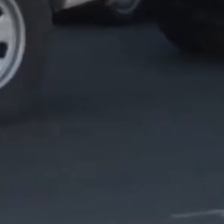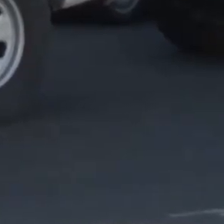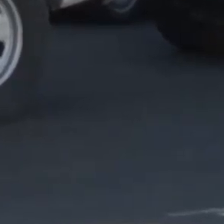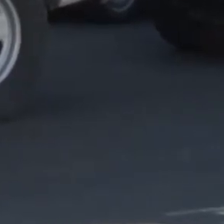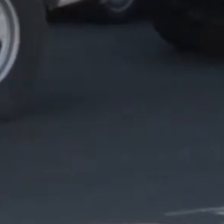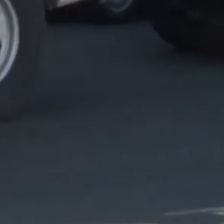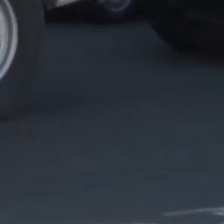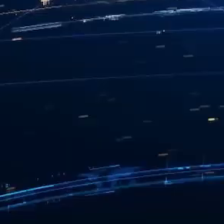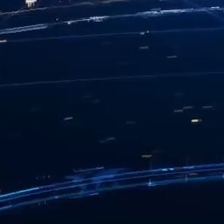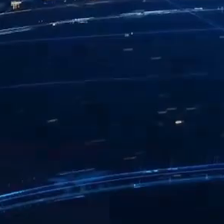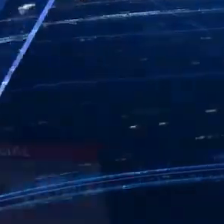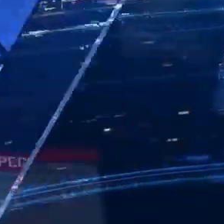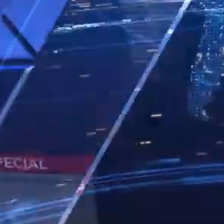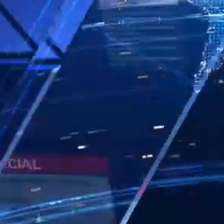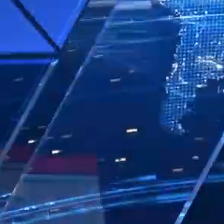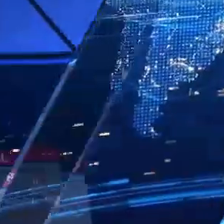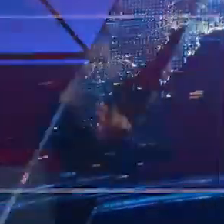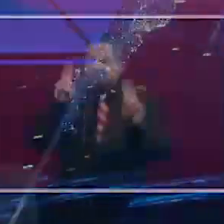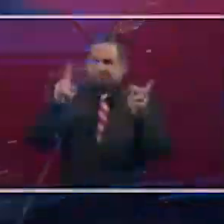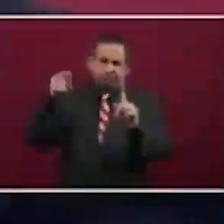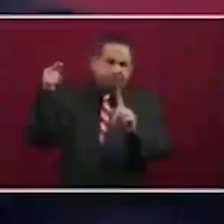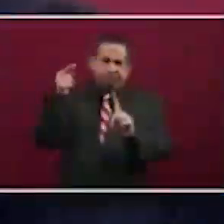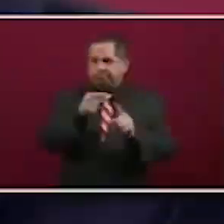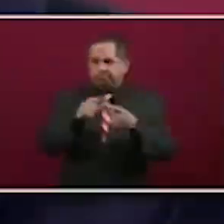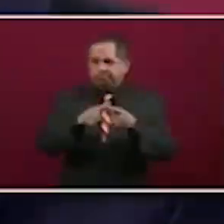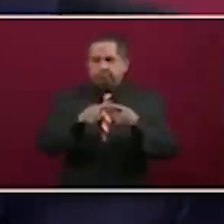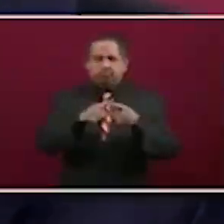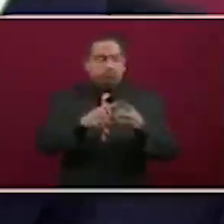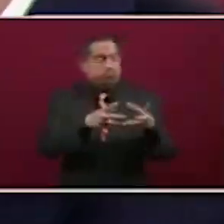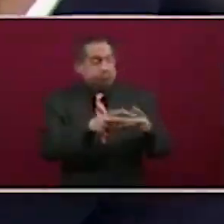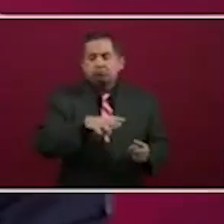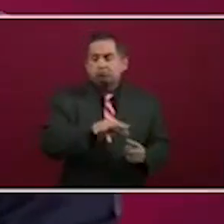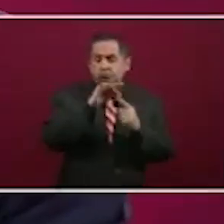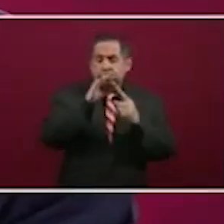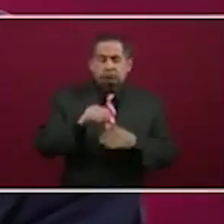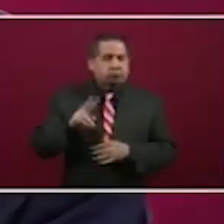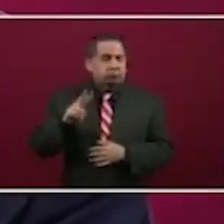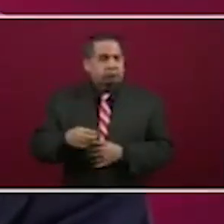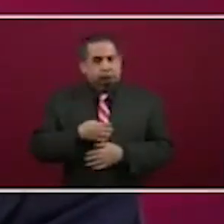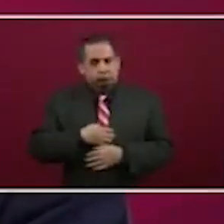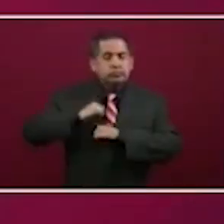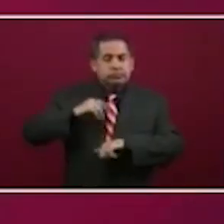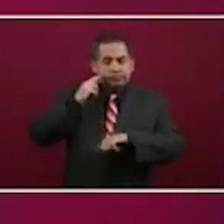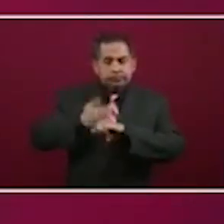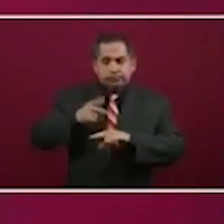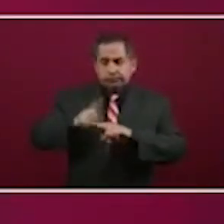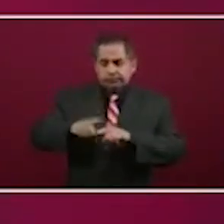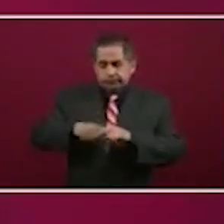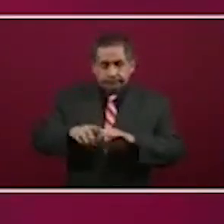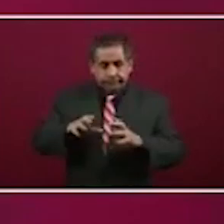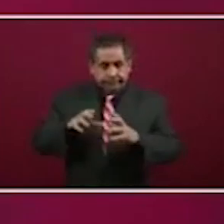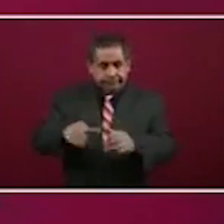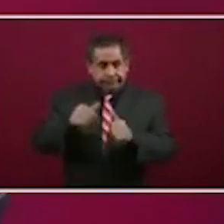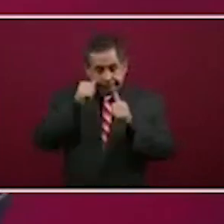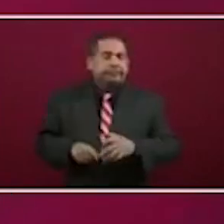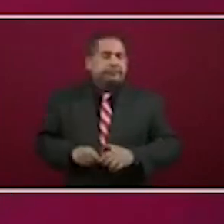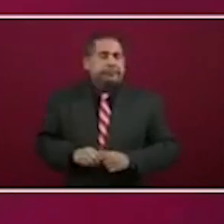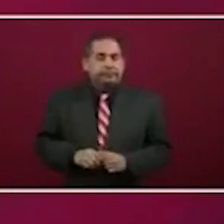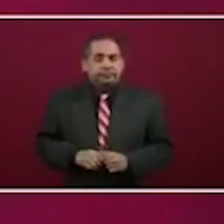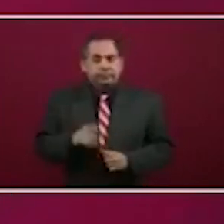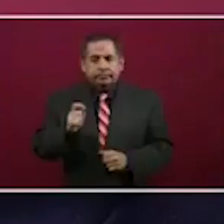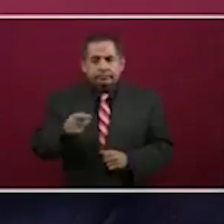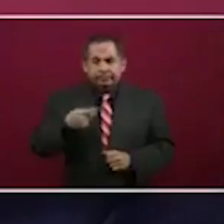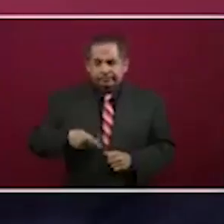en ningún tipo de recursos y estoy satisfecho porque quienes están atendiendo esta tarea